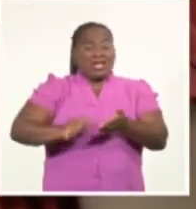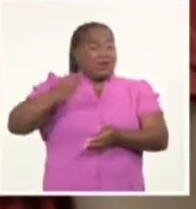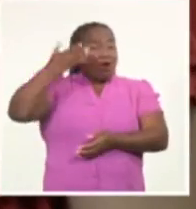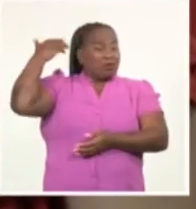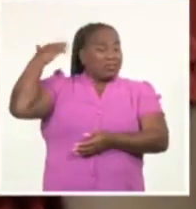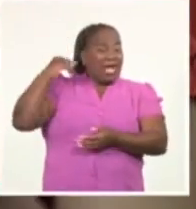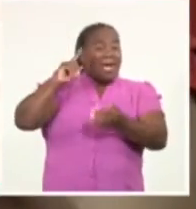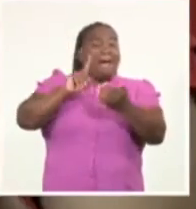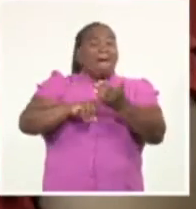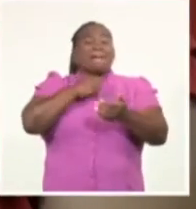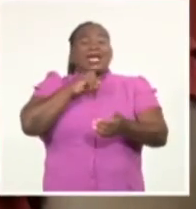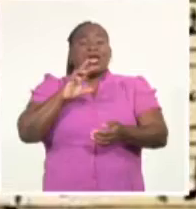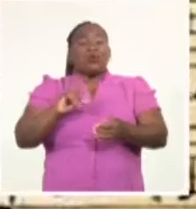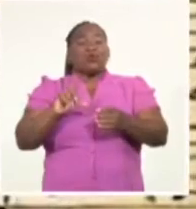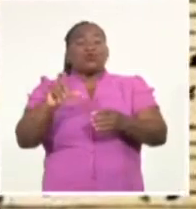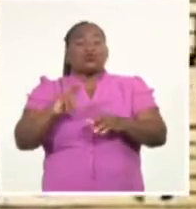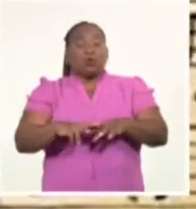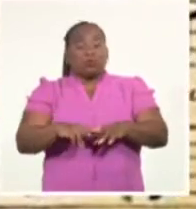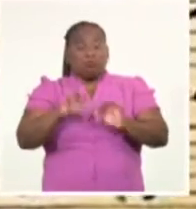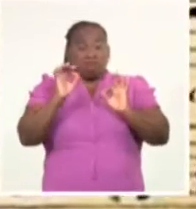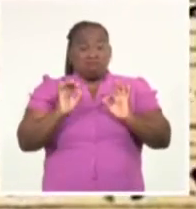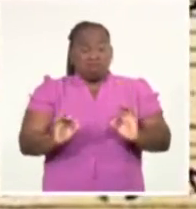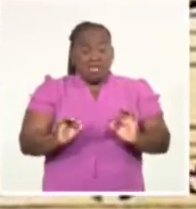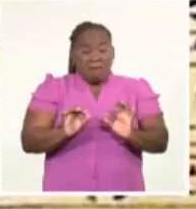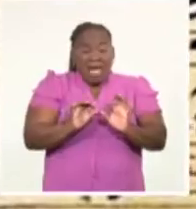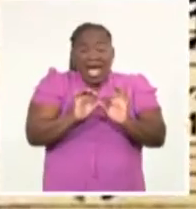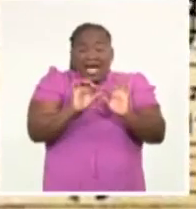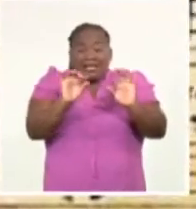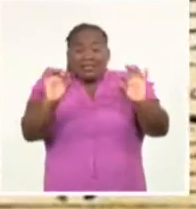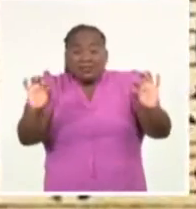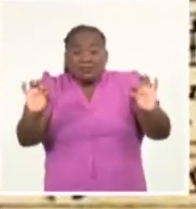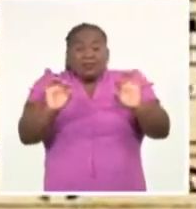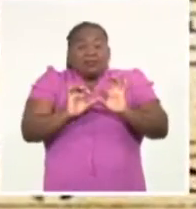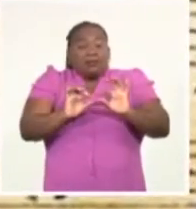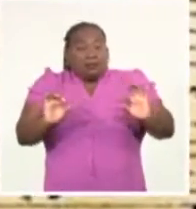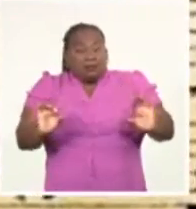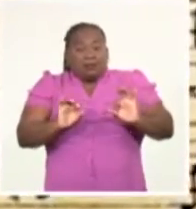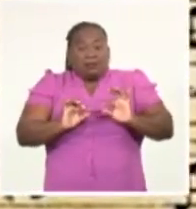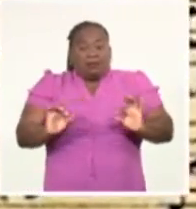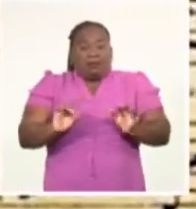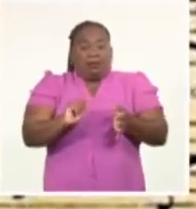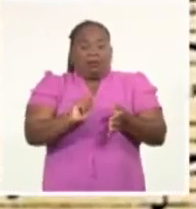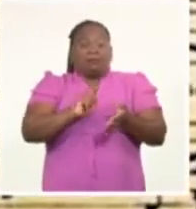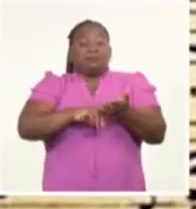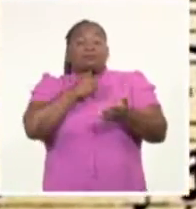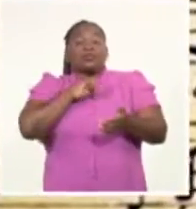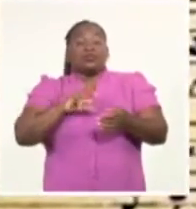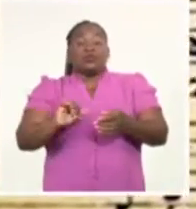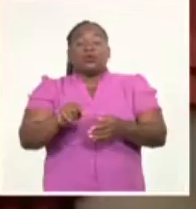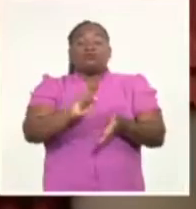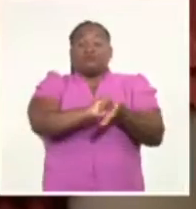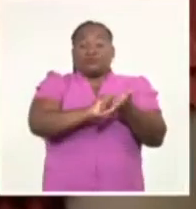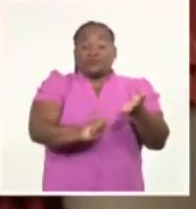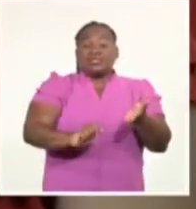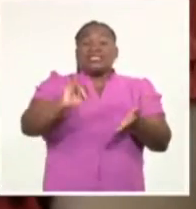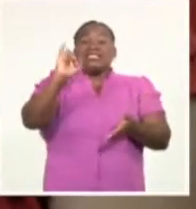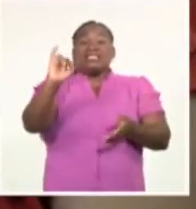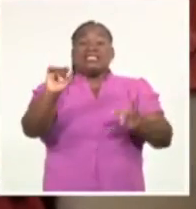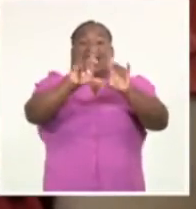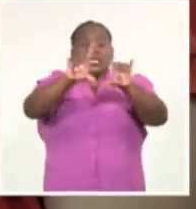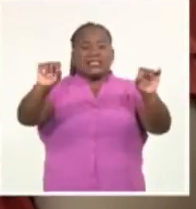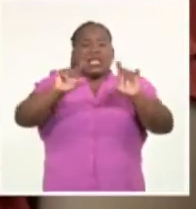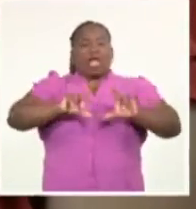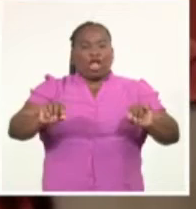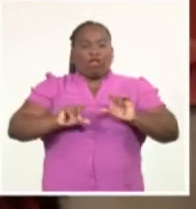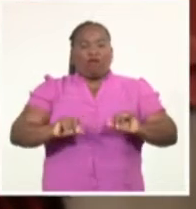Figueredo, con la métrica inicial, porque Perucho escribe el himno primero, tenía 6 estrofas, luego es que